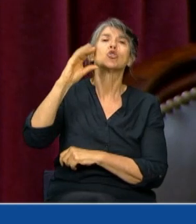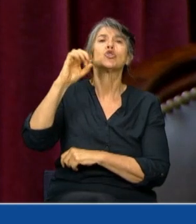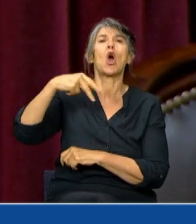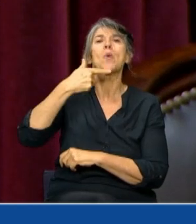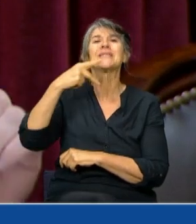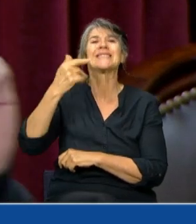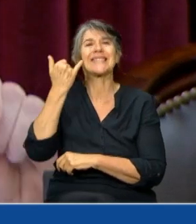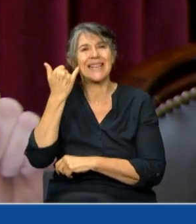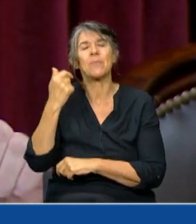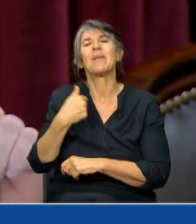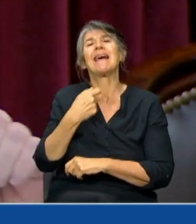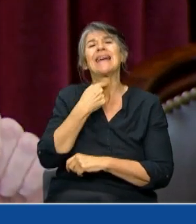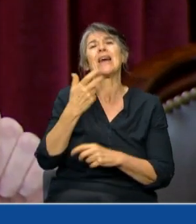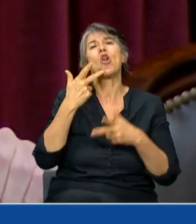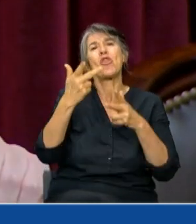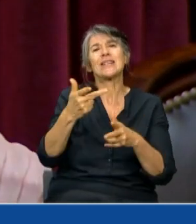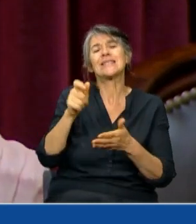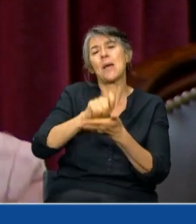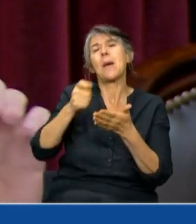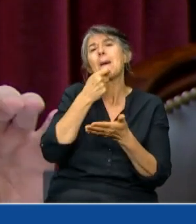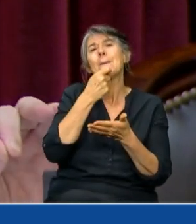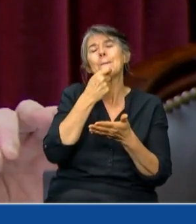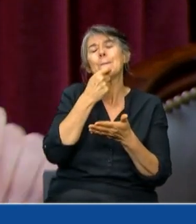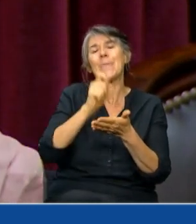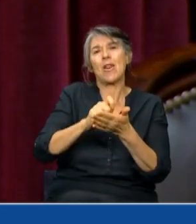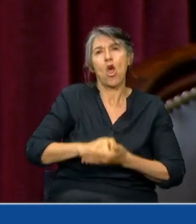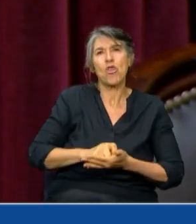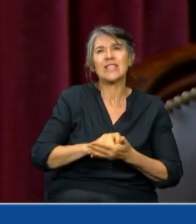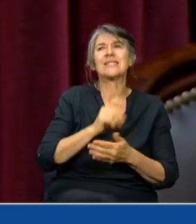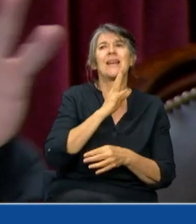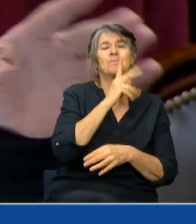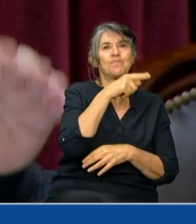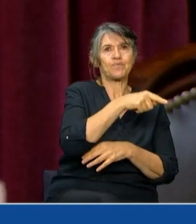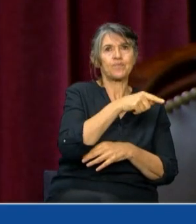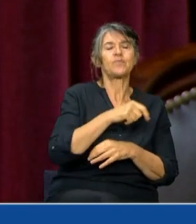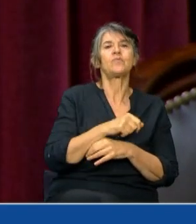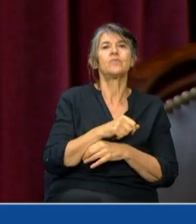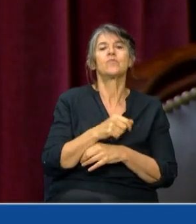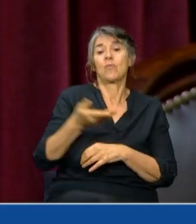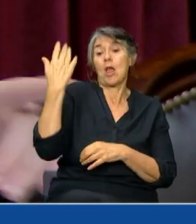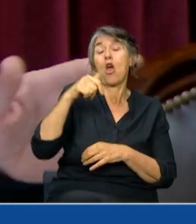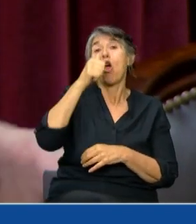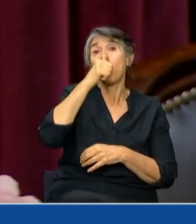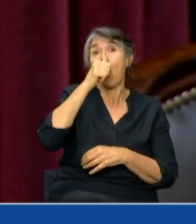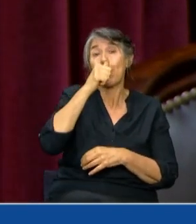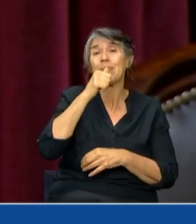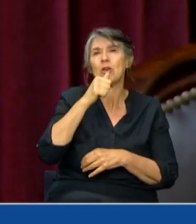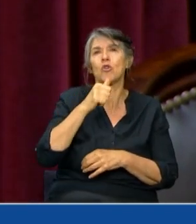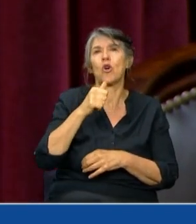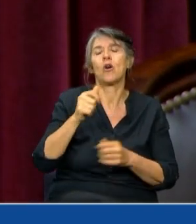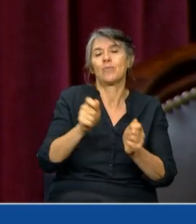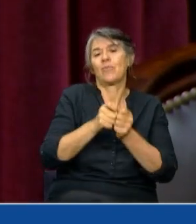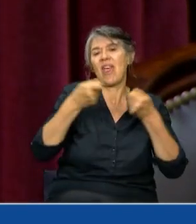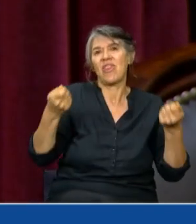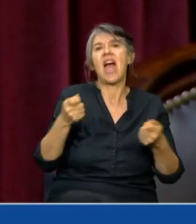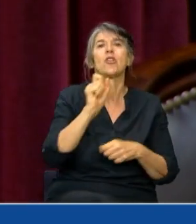leerles algunos fragmentos de un artículo del periodista israelí Gideon Levy que fueron publicados el domingo pasado en el diario Haaretz,